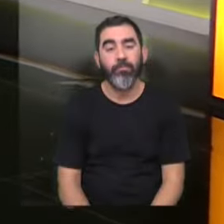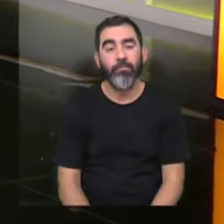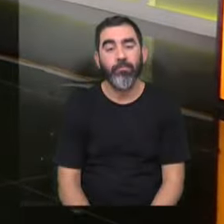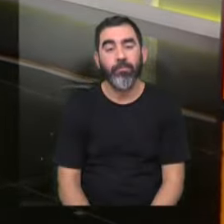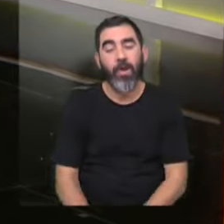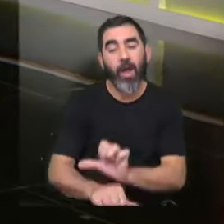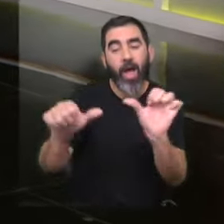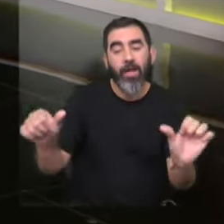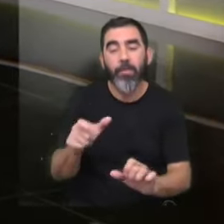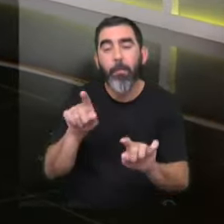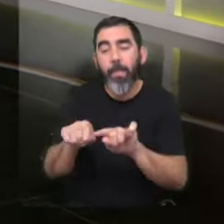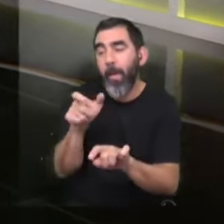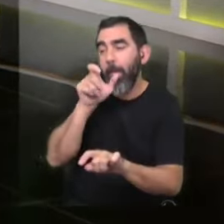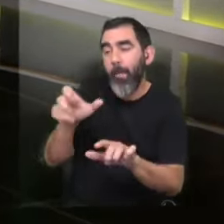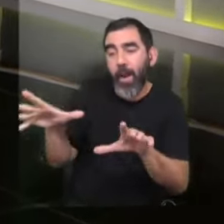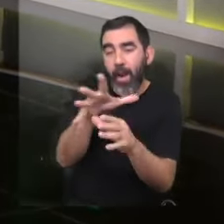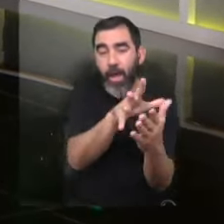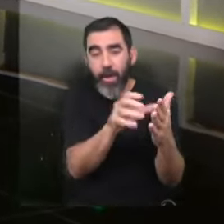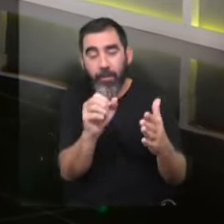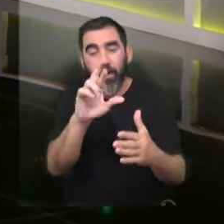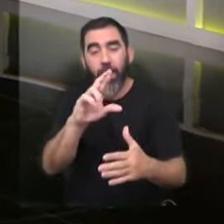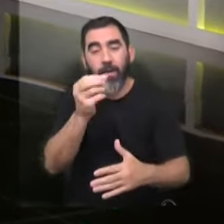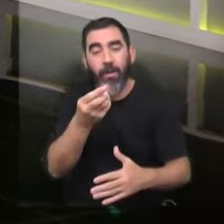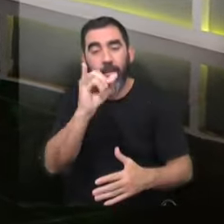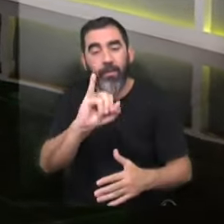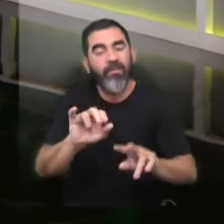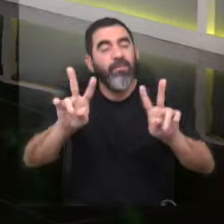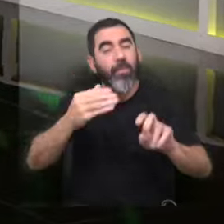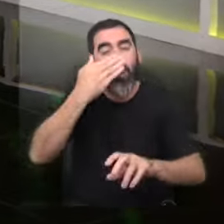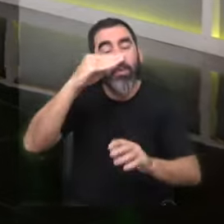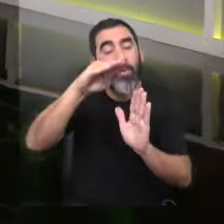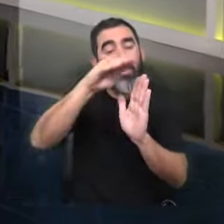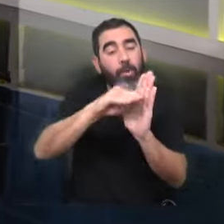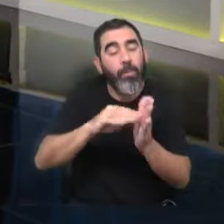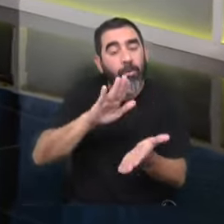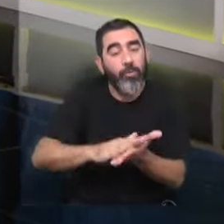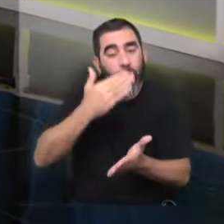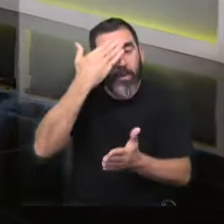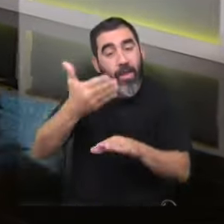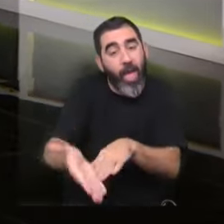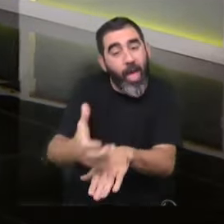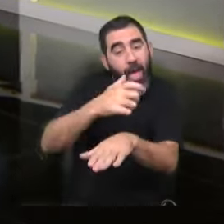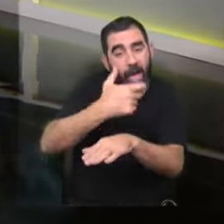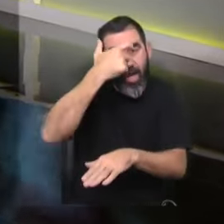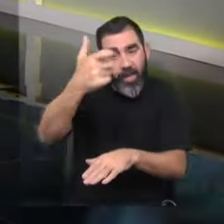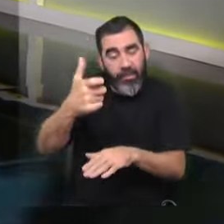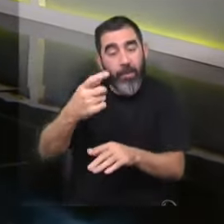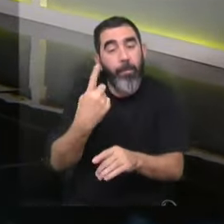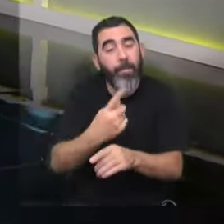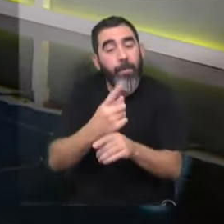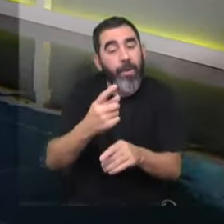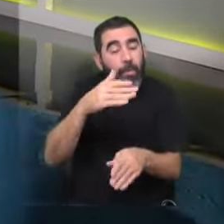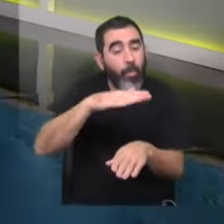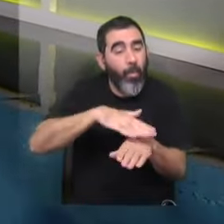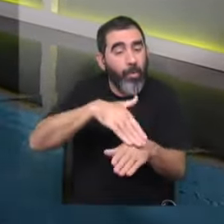Hacemos nuestras las palabras de Rafael Radi en este arranque de lo que es el último programa de Sobre Ciencia previo a la primera etapa